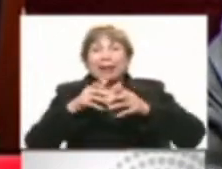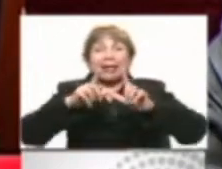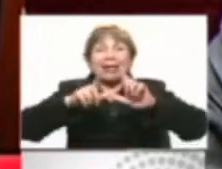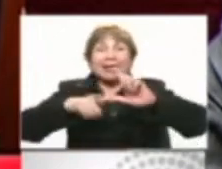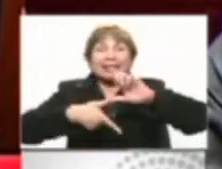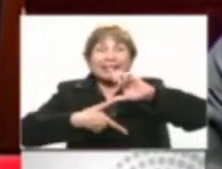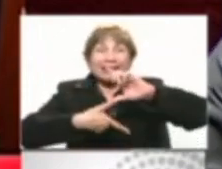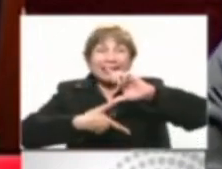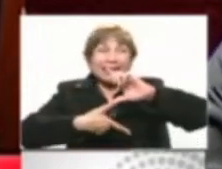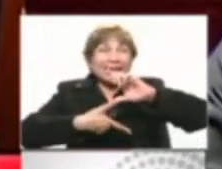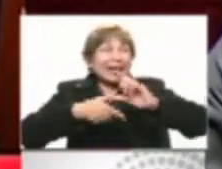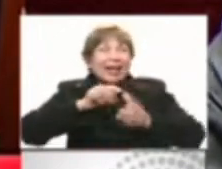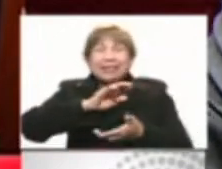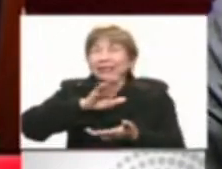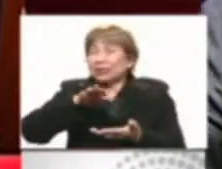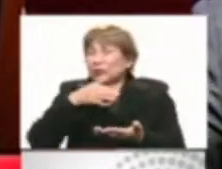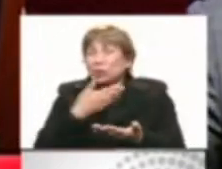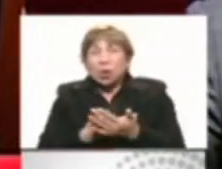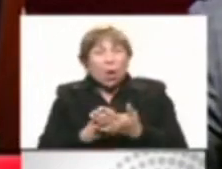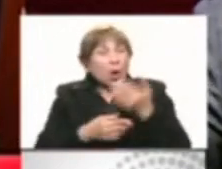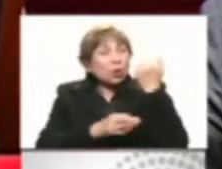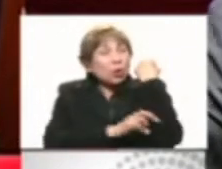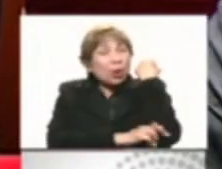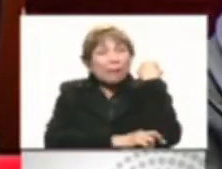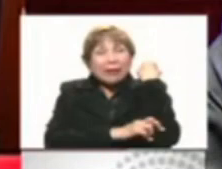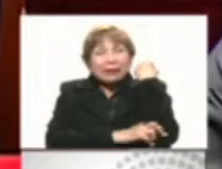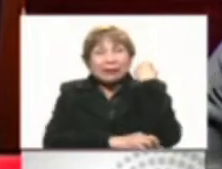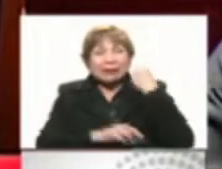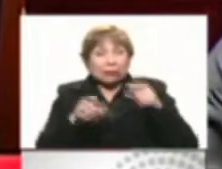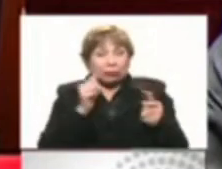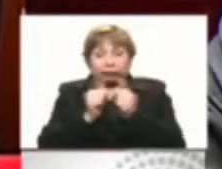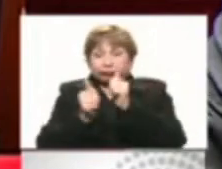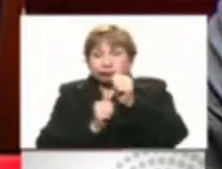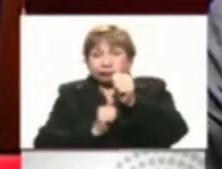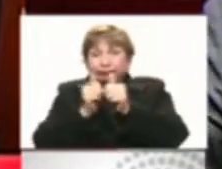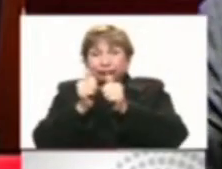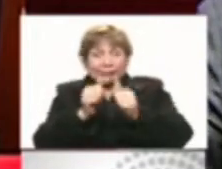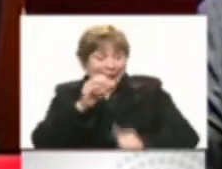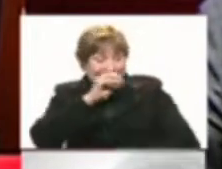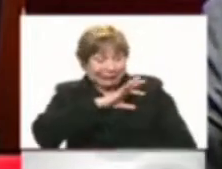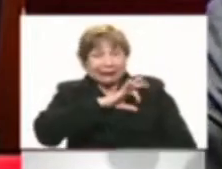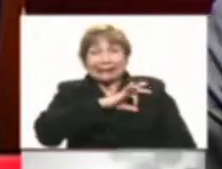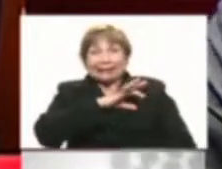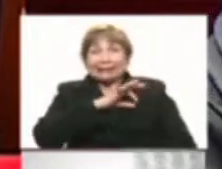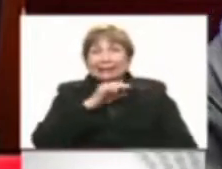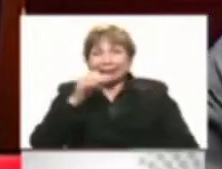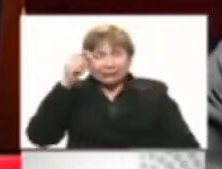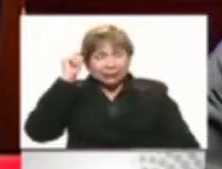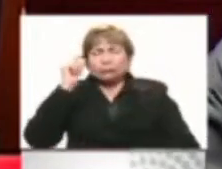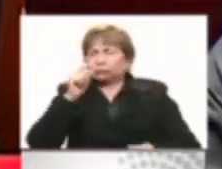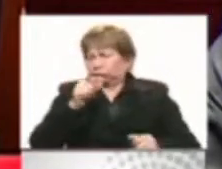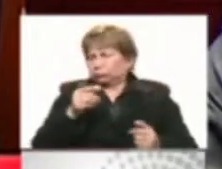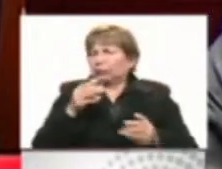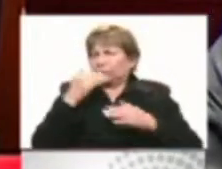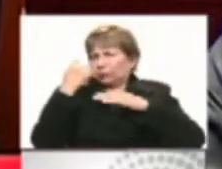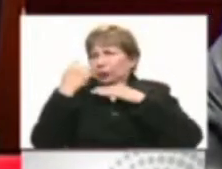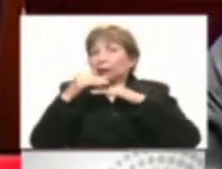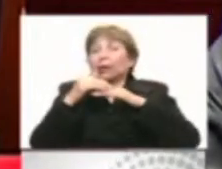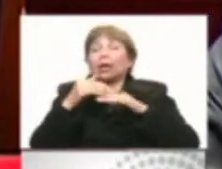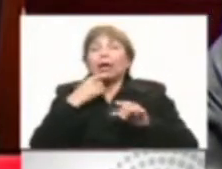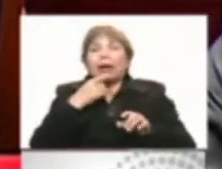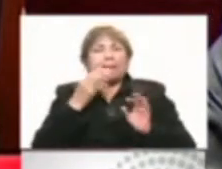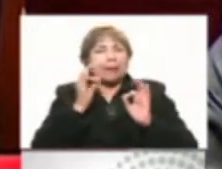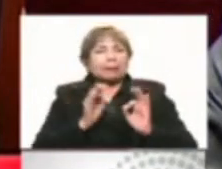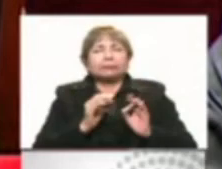muy por debajo de casi todos los demás países. Nosotros competimos con Chile en cuanto al nivel de déficit y deuda pública más limitada, y eso nos